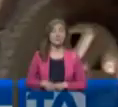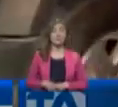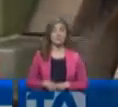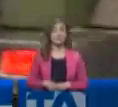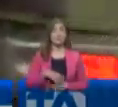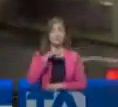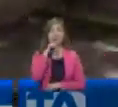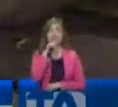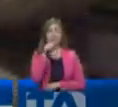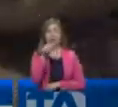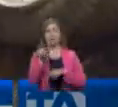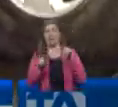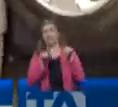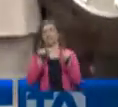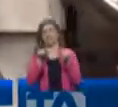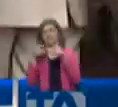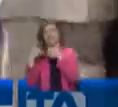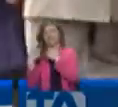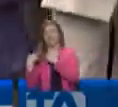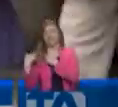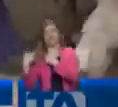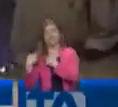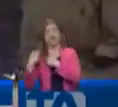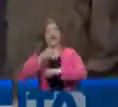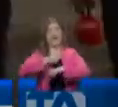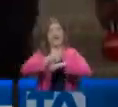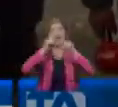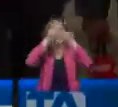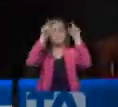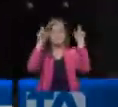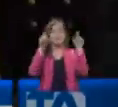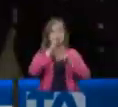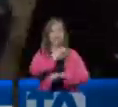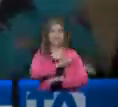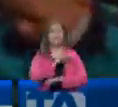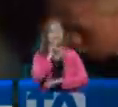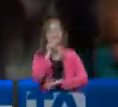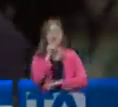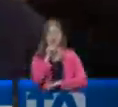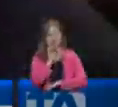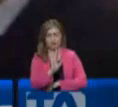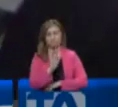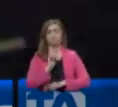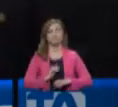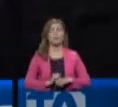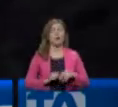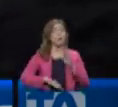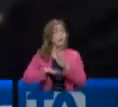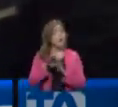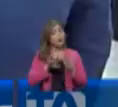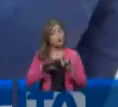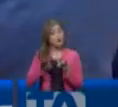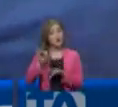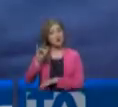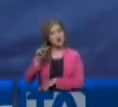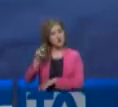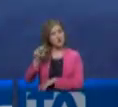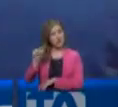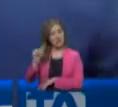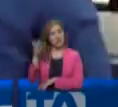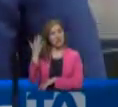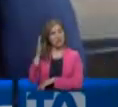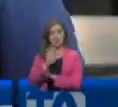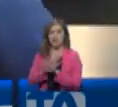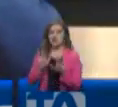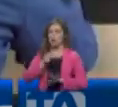Aún faltan por definir algunos cargos, sobre todo en las gerencias de las empresas municipales, pero en la mayoría de secretarías, Jorge Yunda, alcalde de Quito,